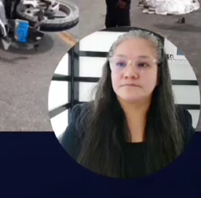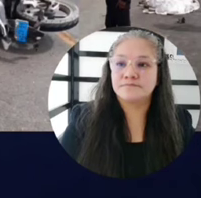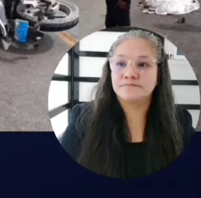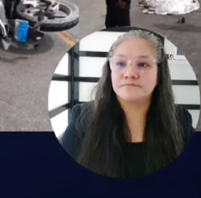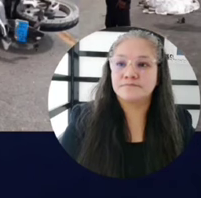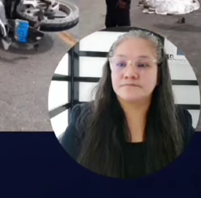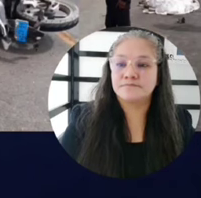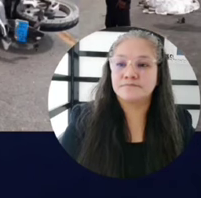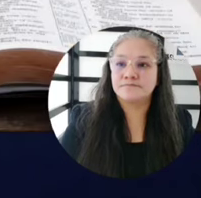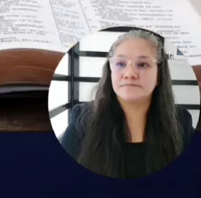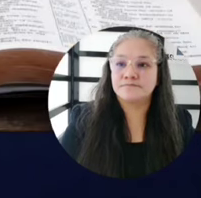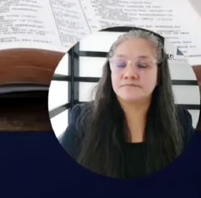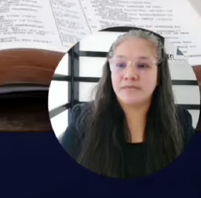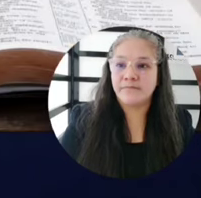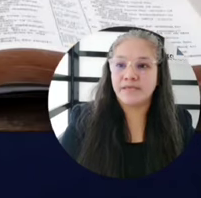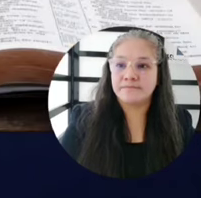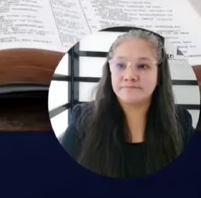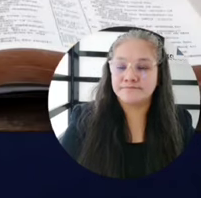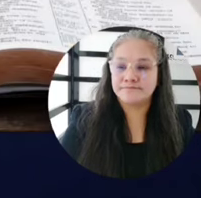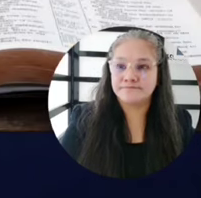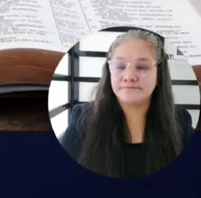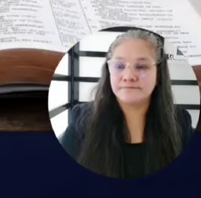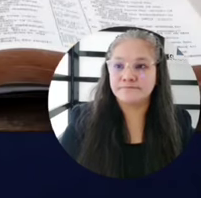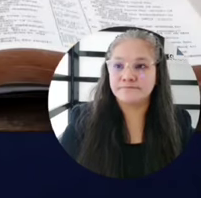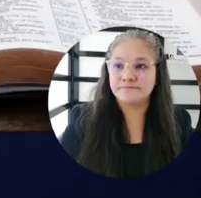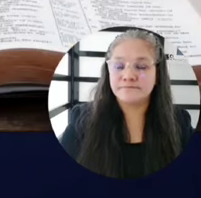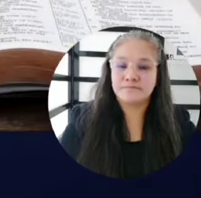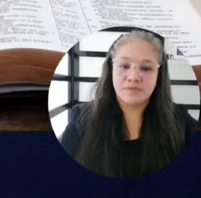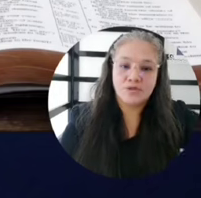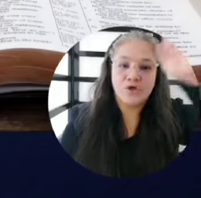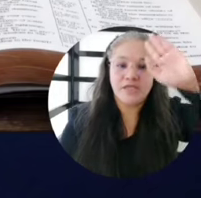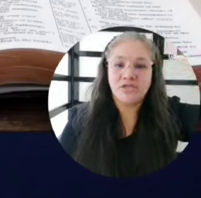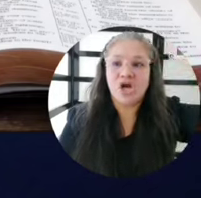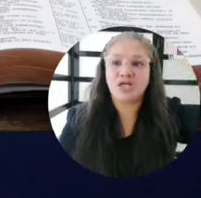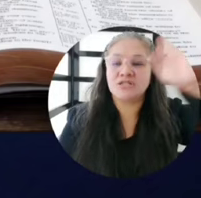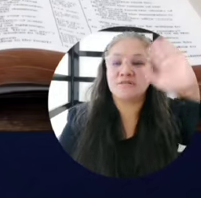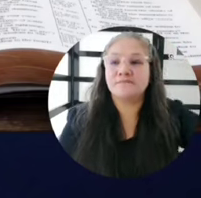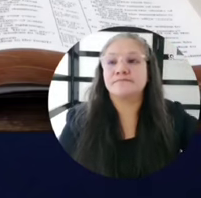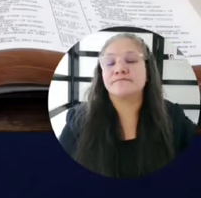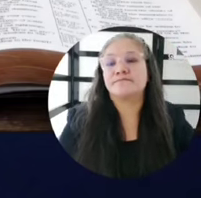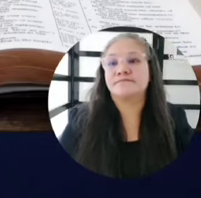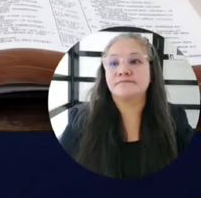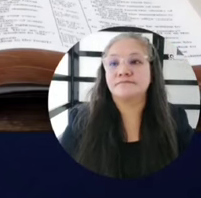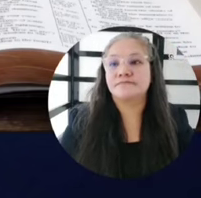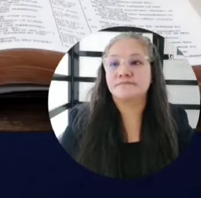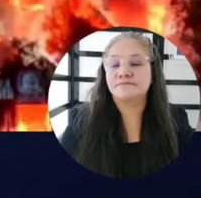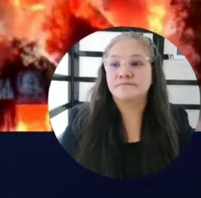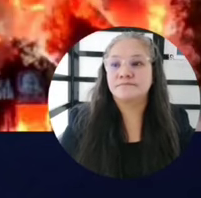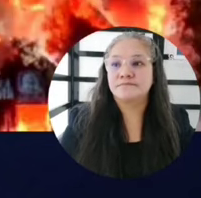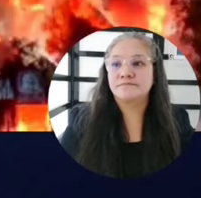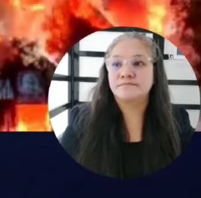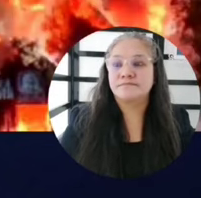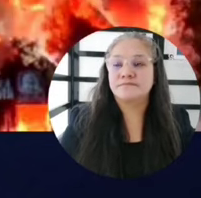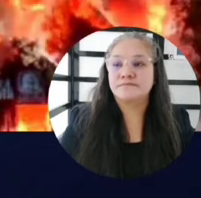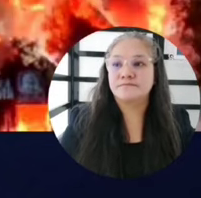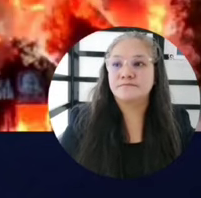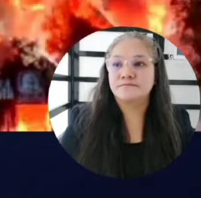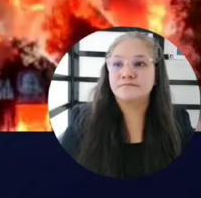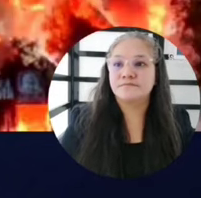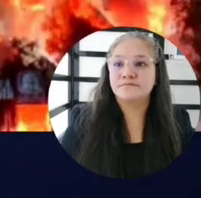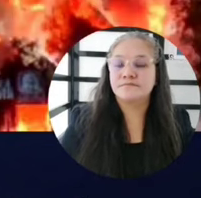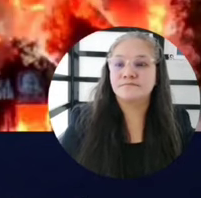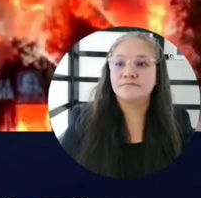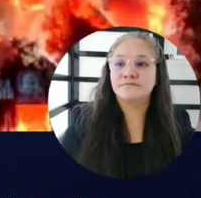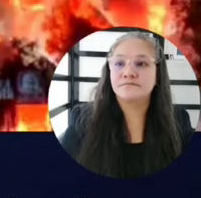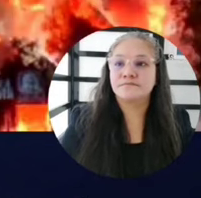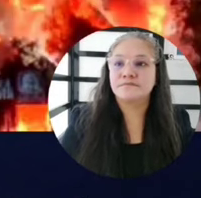y se ha prendido el vehículo y eso, y la Biblia queda sana. A su nombre, gloria. Se han dado casos, hermanos, de verdad,